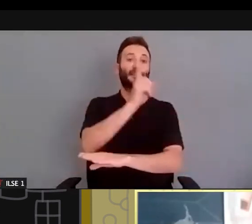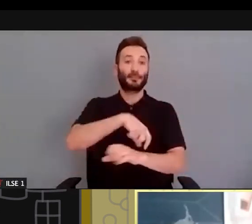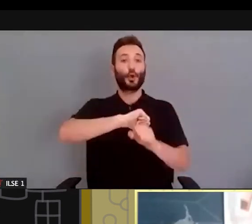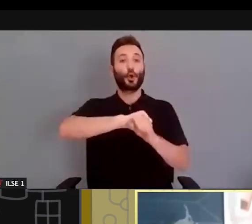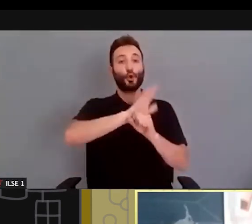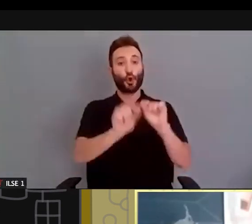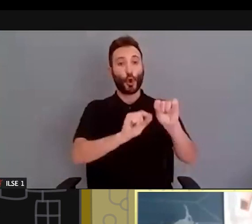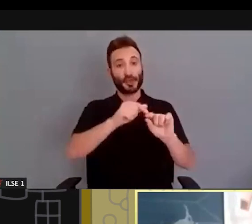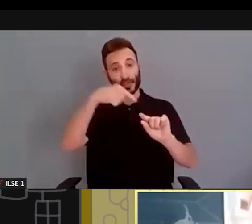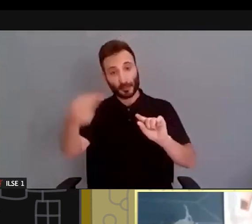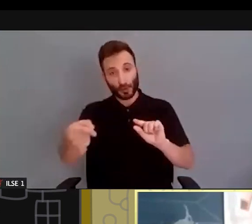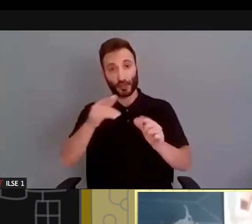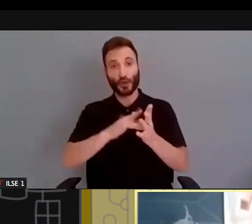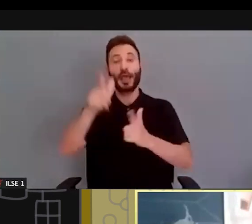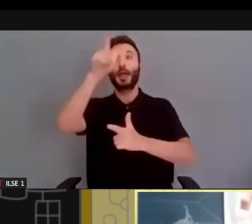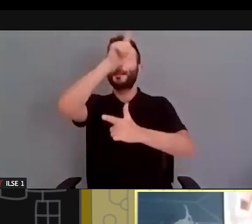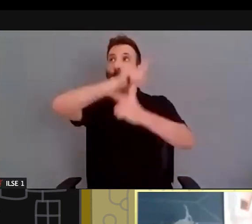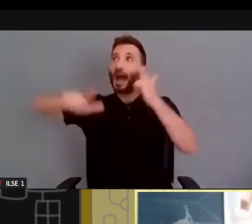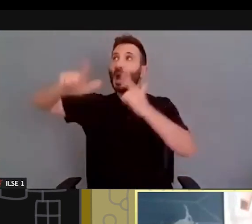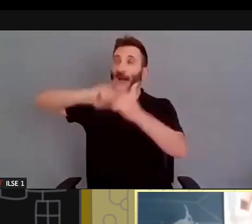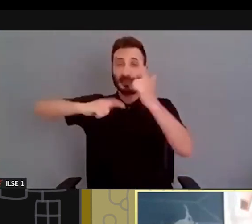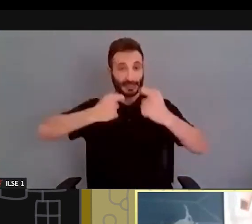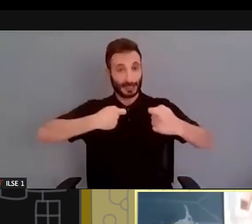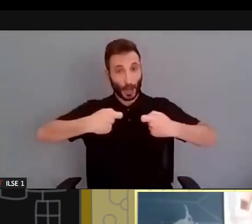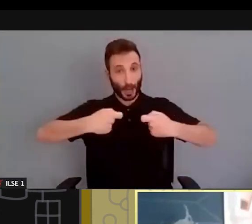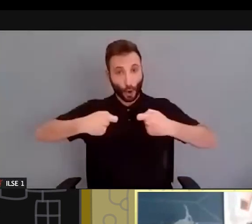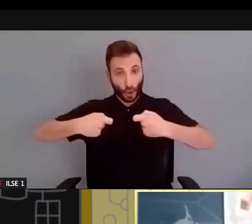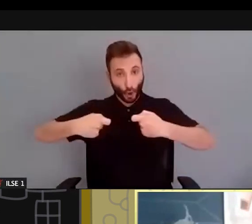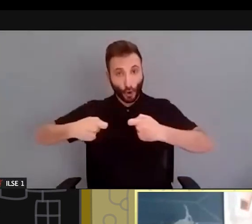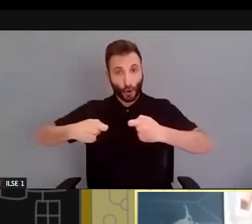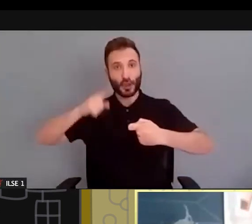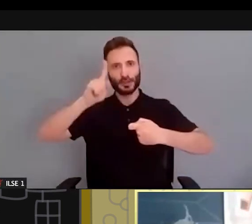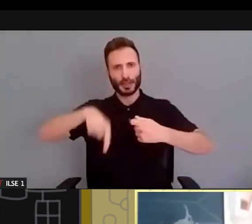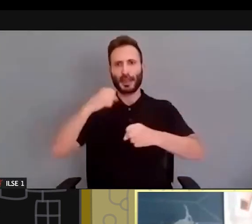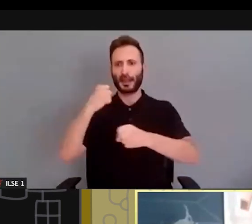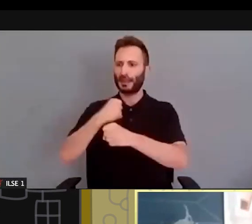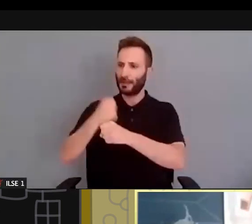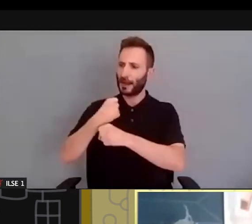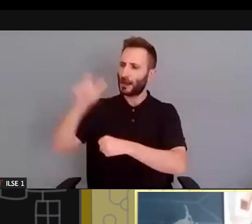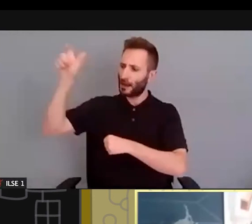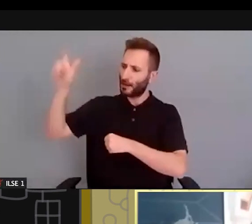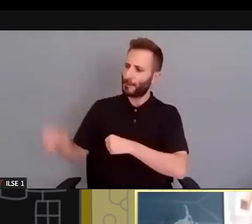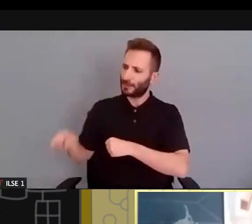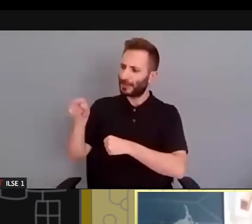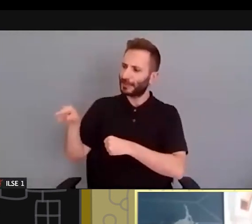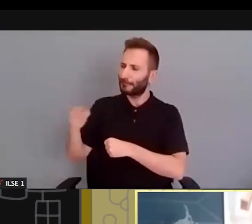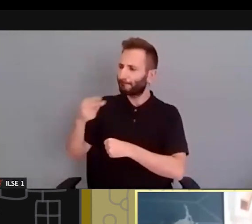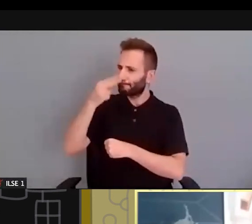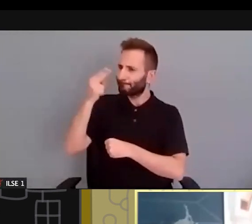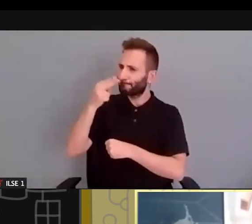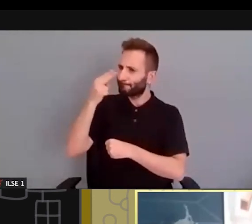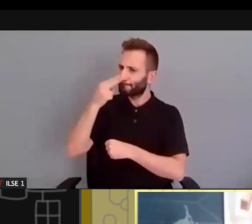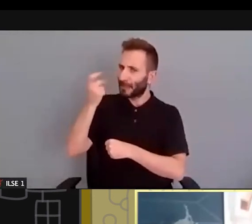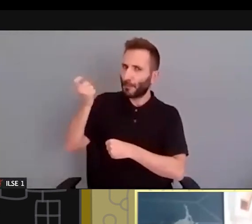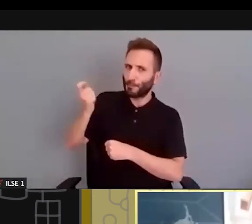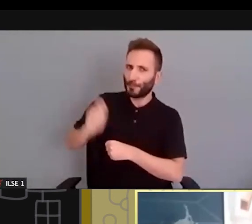los viajes de negocio, también de trabajar con gente que tenga intereses